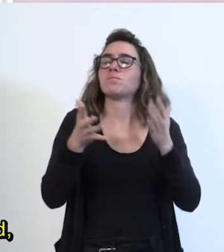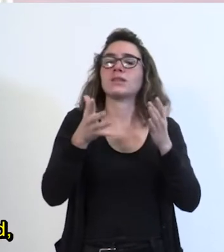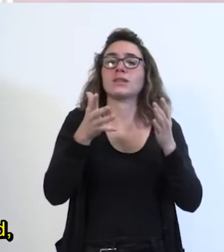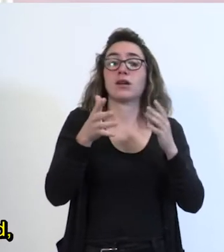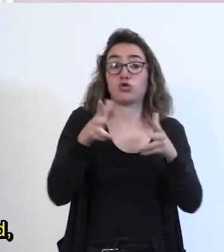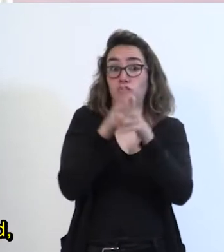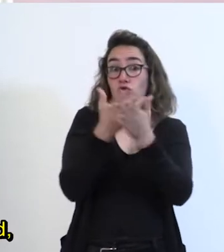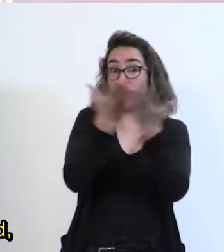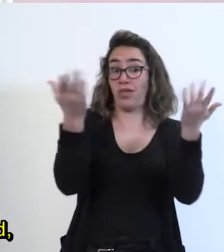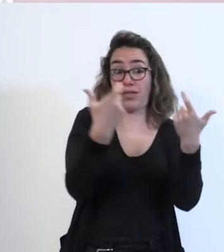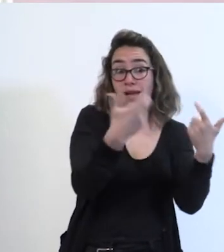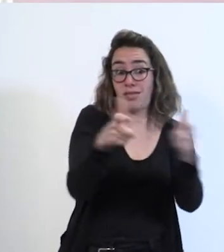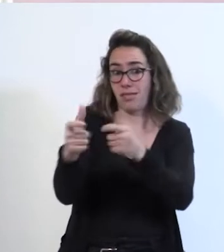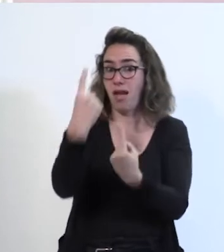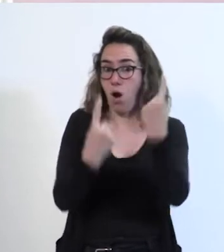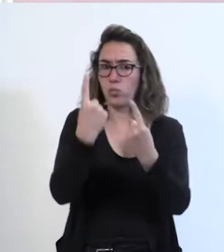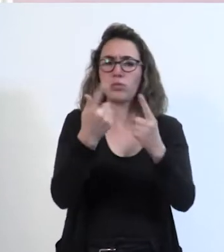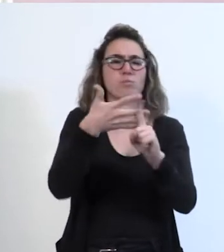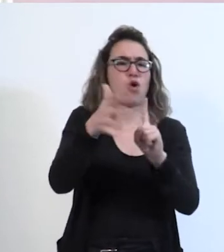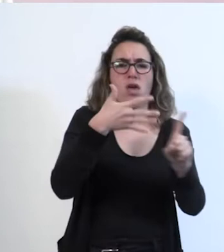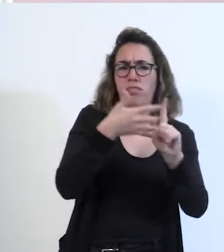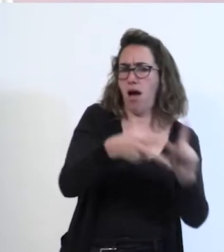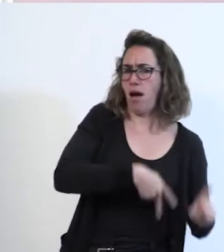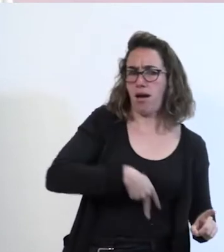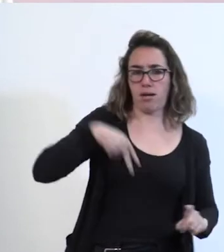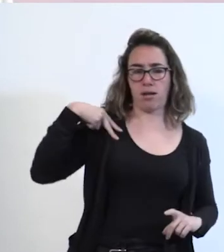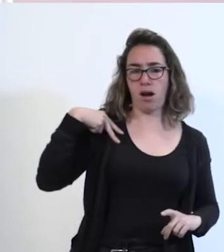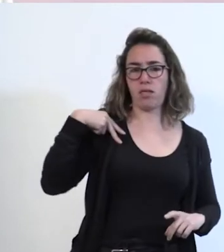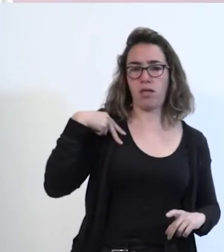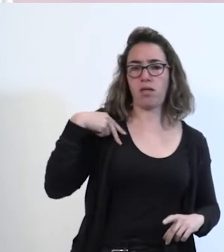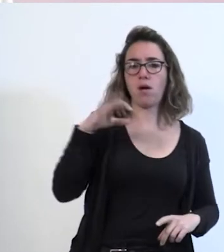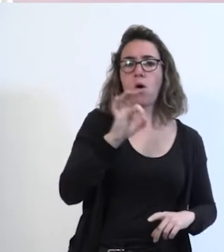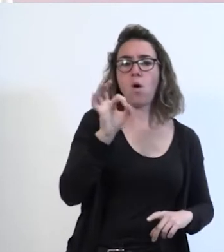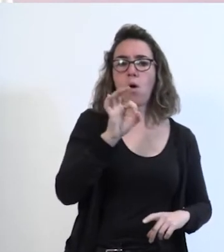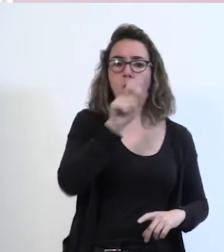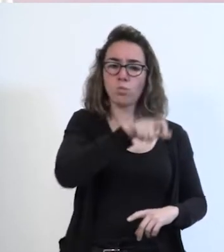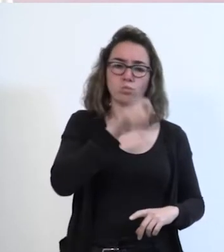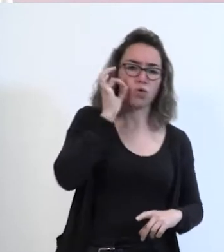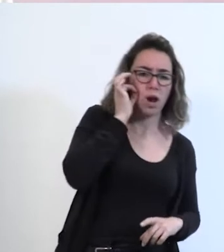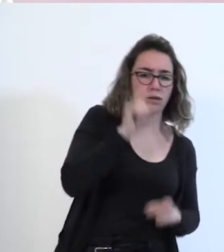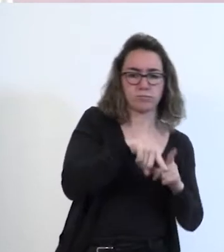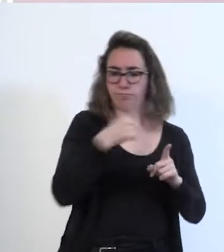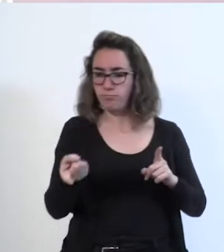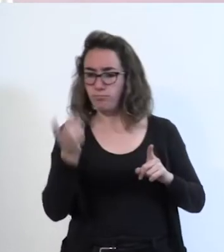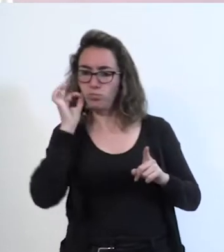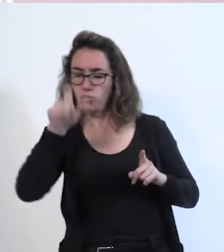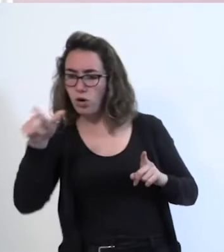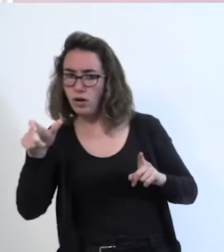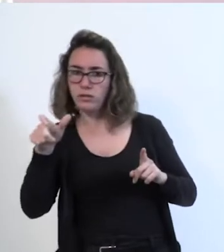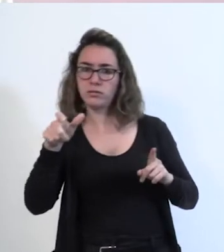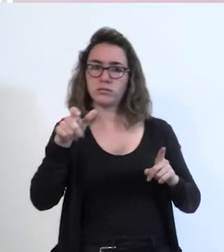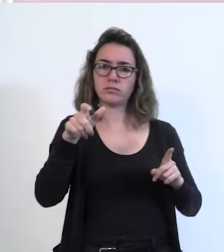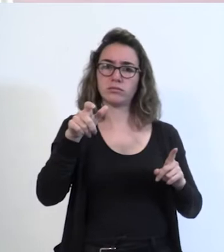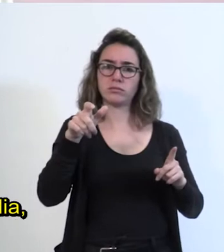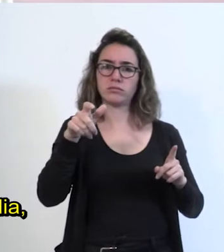en ciertos sectores de la sociedad o cómo afecta también o la diferencia entre unas mujeres y otras, porque mencionabas tú que no ha